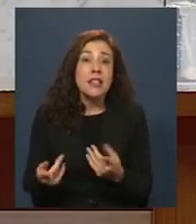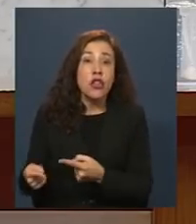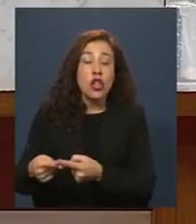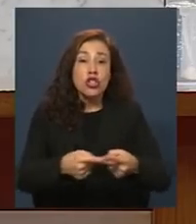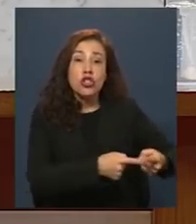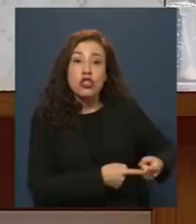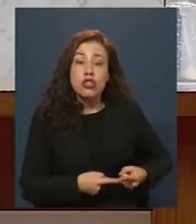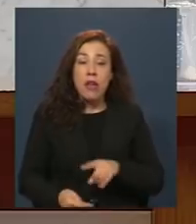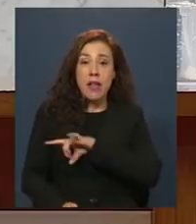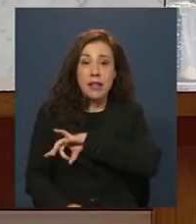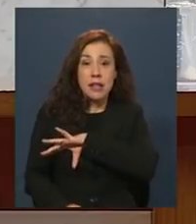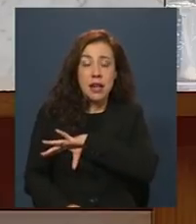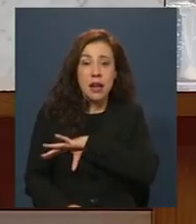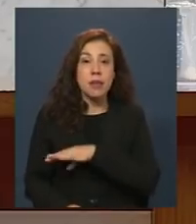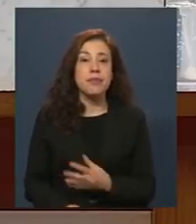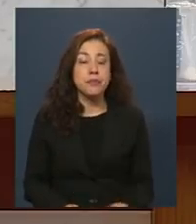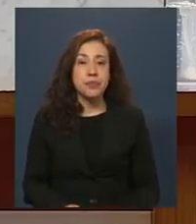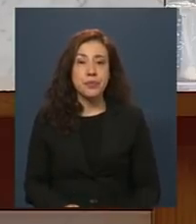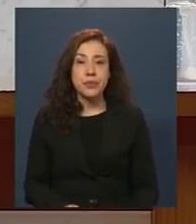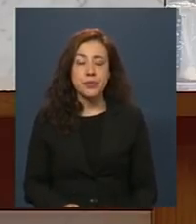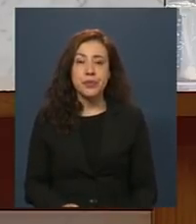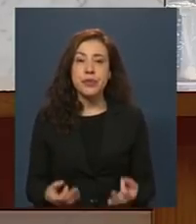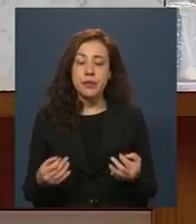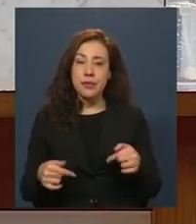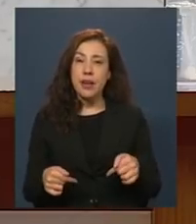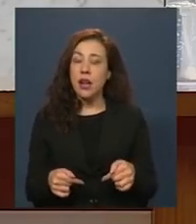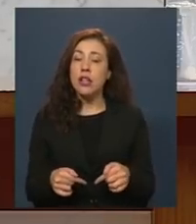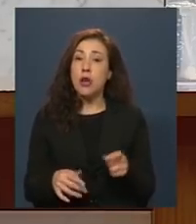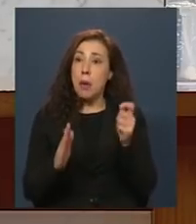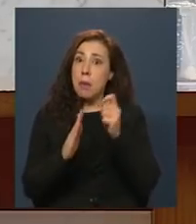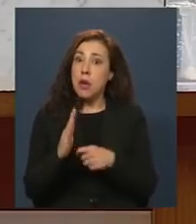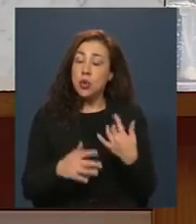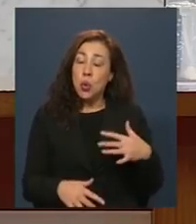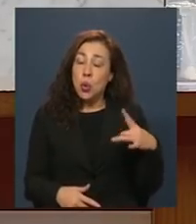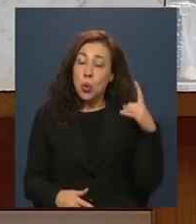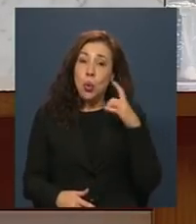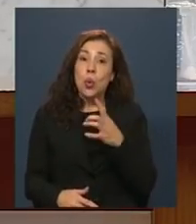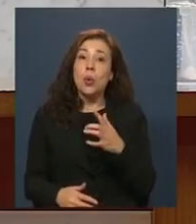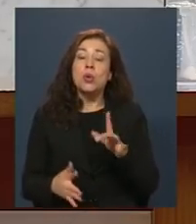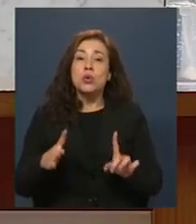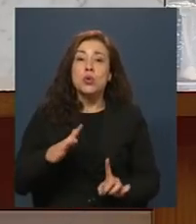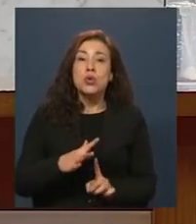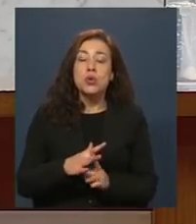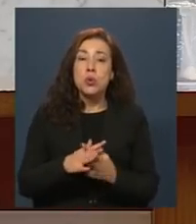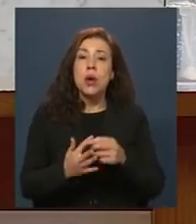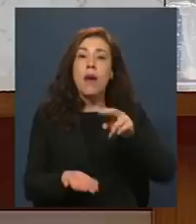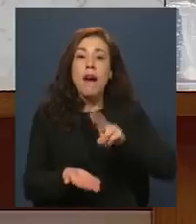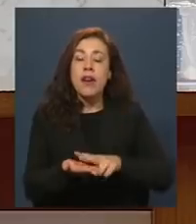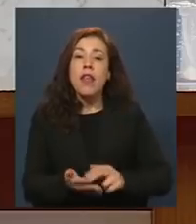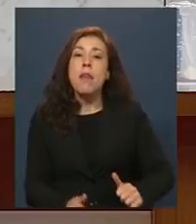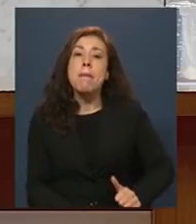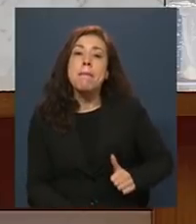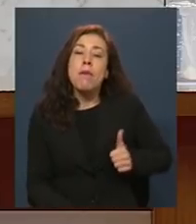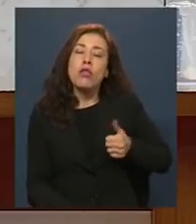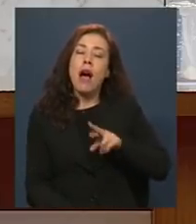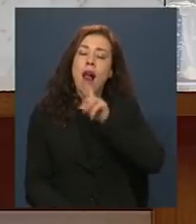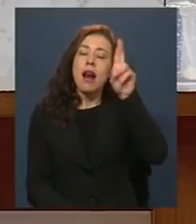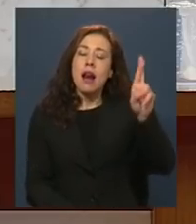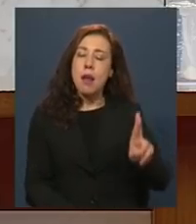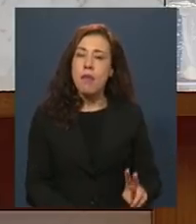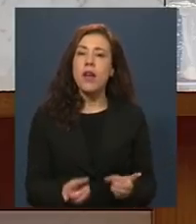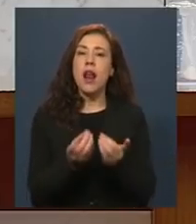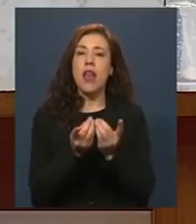chilena. Lo cierto es que en estos agitados meses ha brotado una auténtica voluntad republicana y